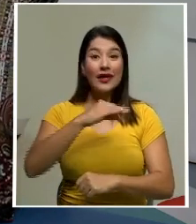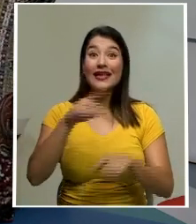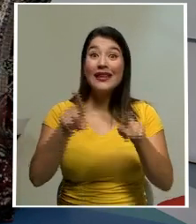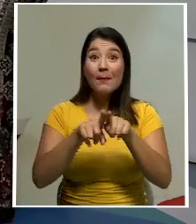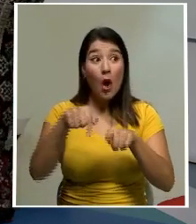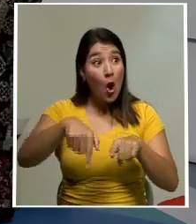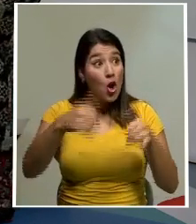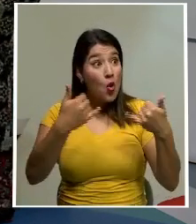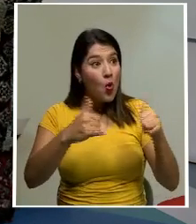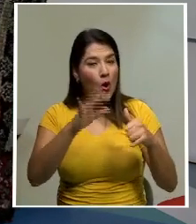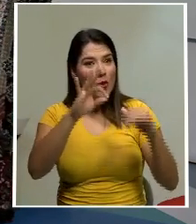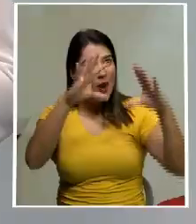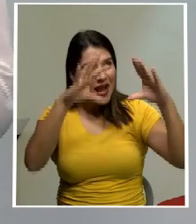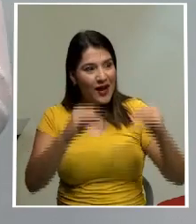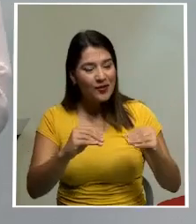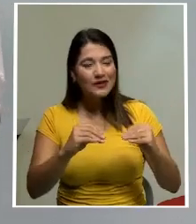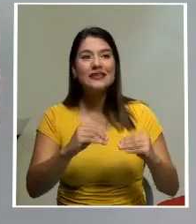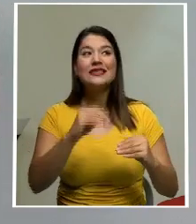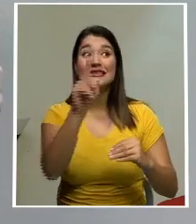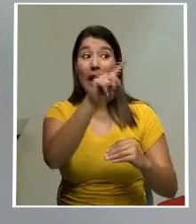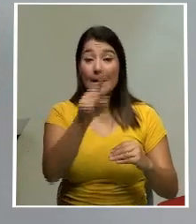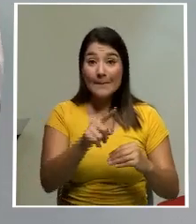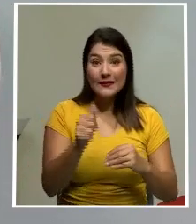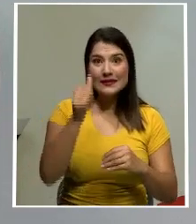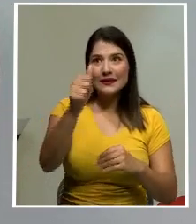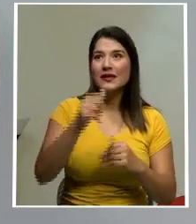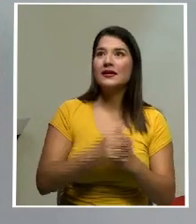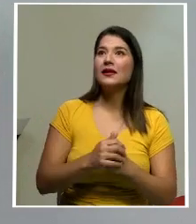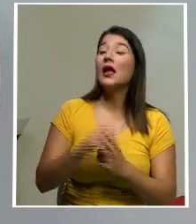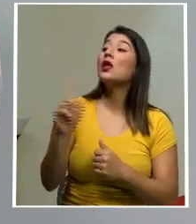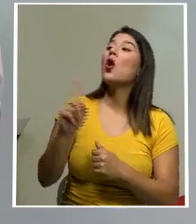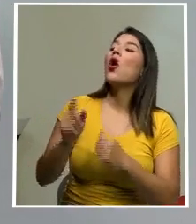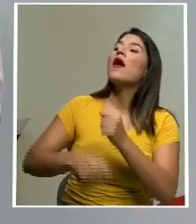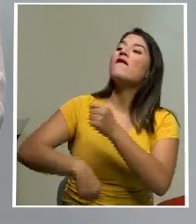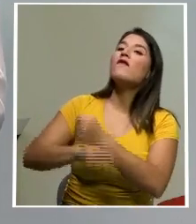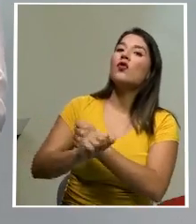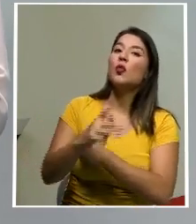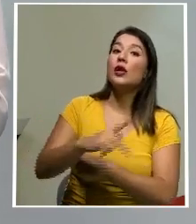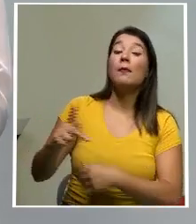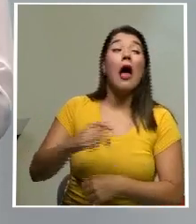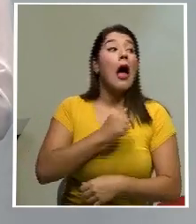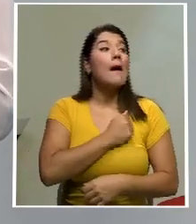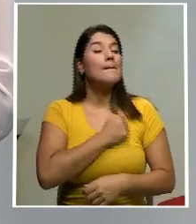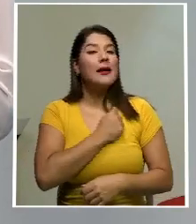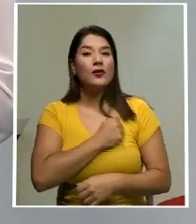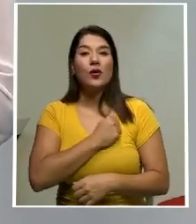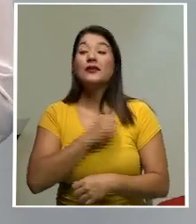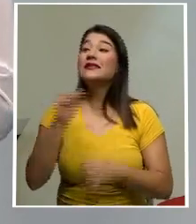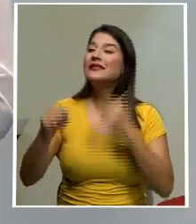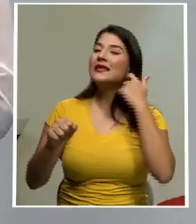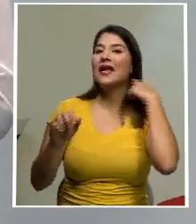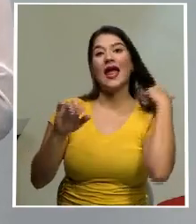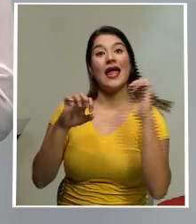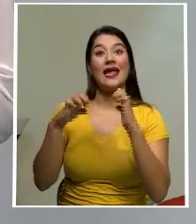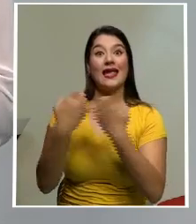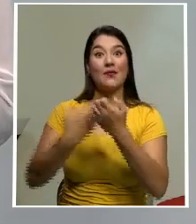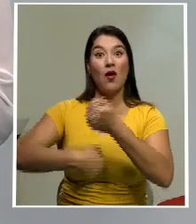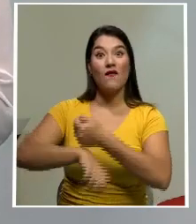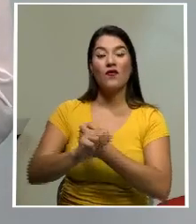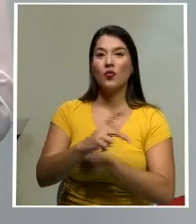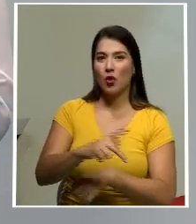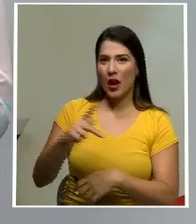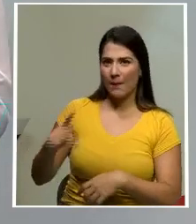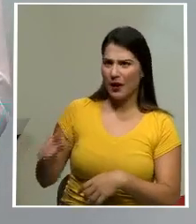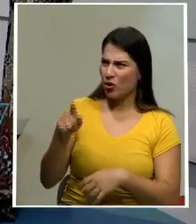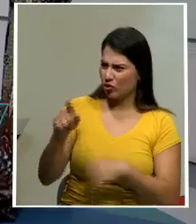9 de la noche. Así es, la sele de fútbol playa. Ay, perdón. Pero antes de decir esto de la selección de fútbol playa, yo veo que usted viene bien identificada